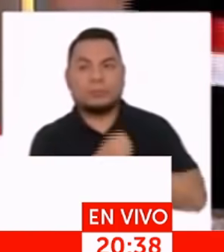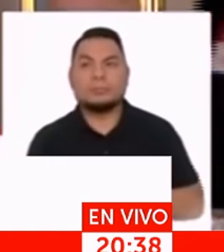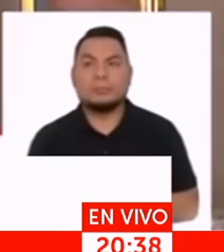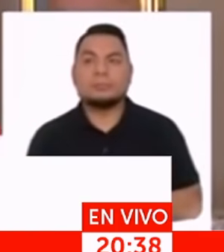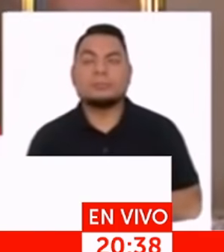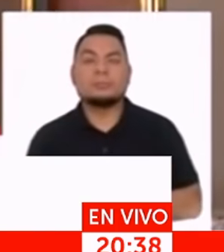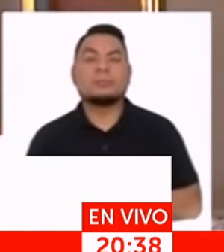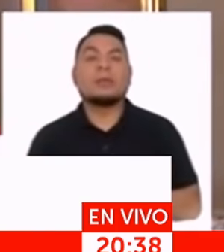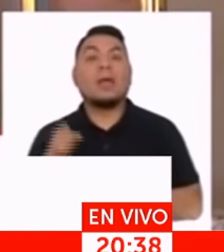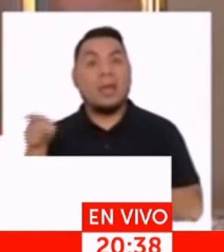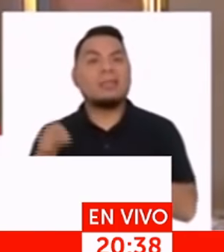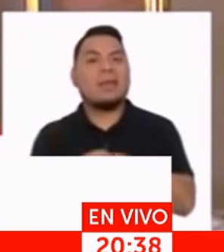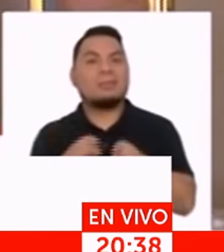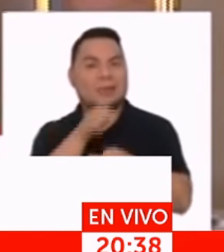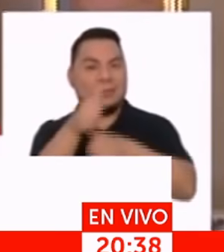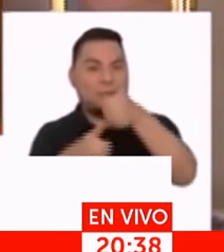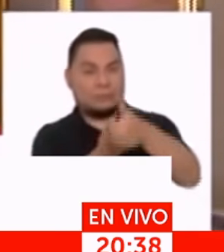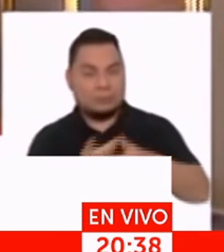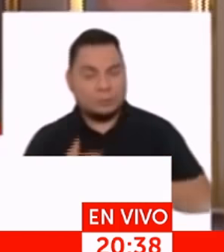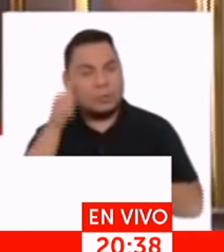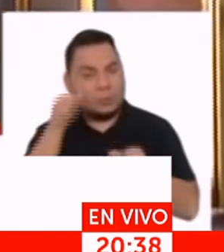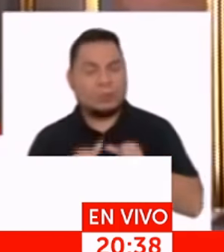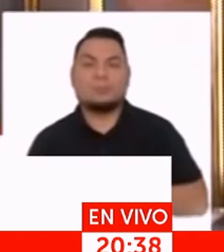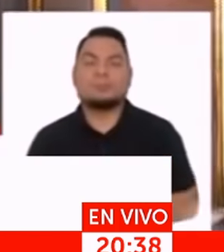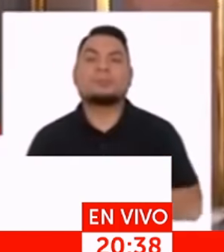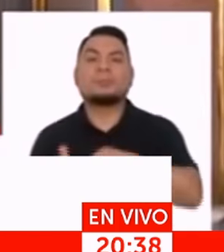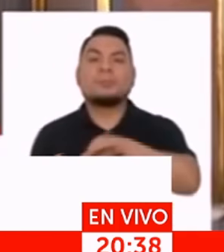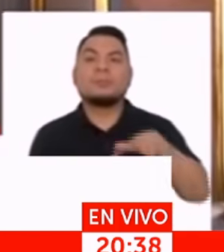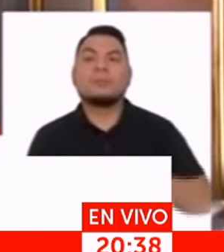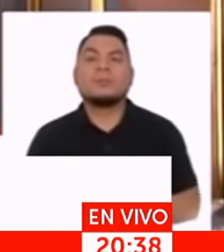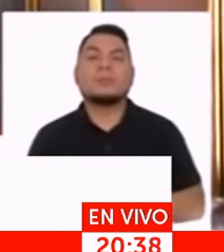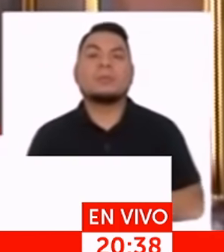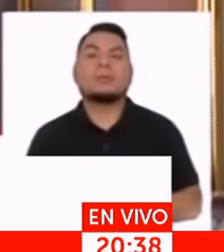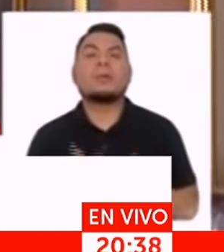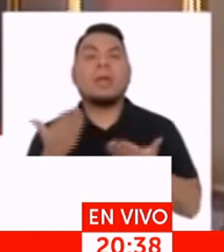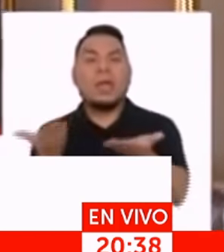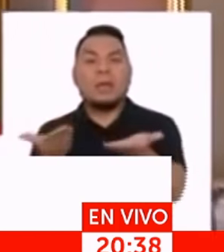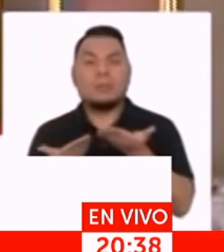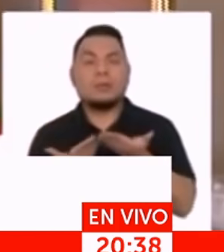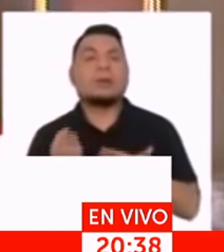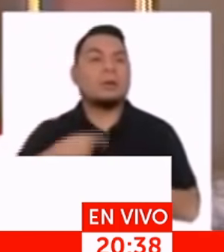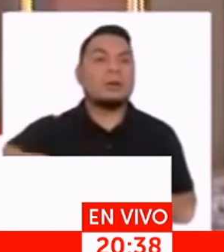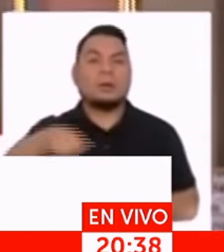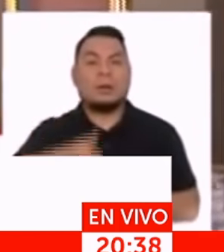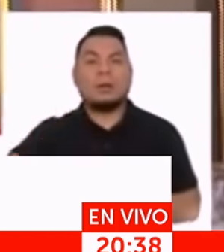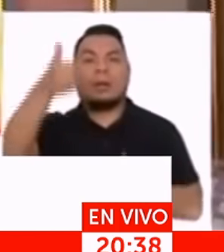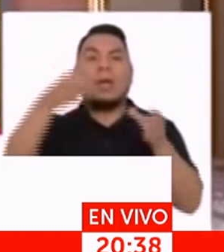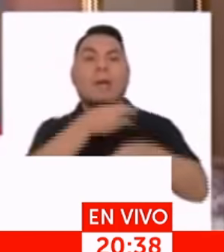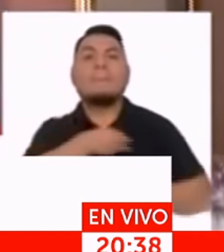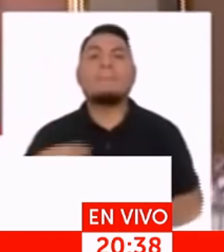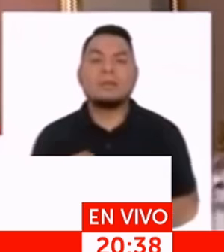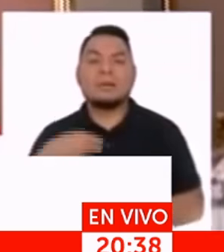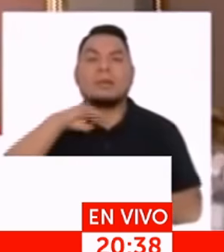también primera vicepresidenta de la República. Y de esta manera es entonces como ha sido la juramentación